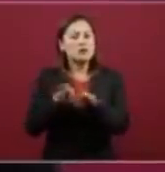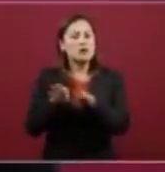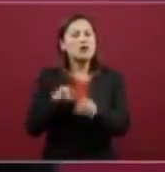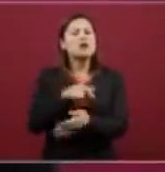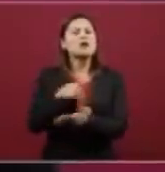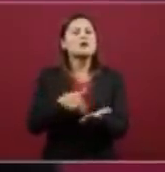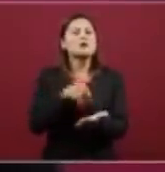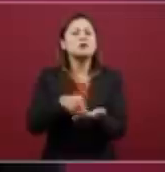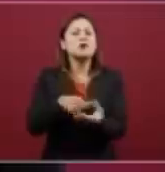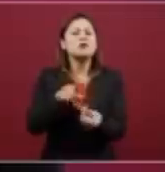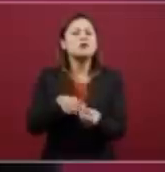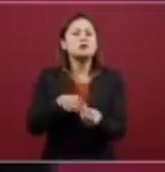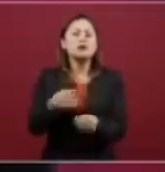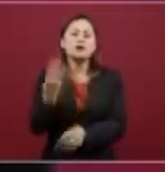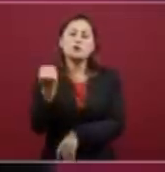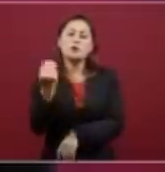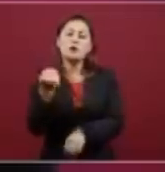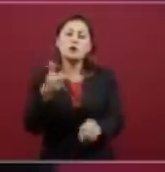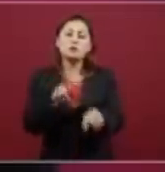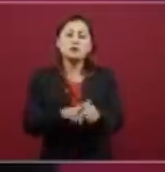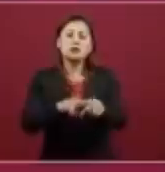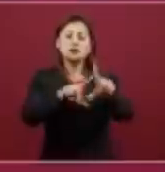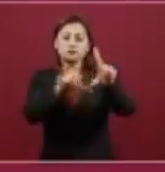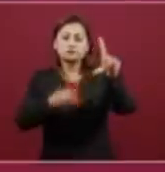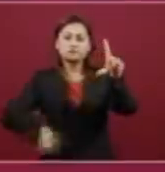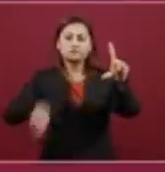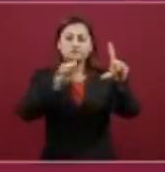9 hospitales en todo el país.